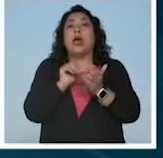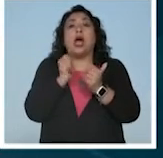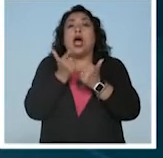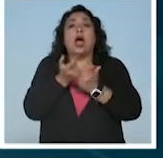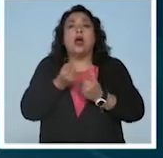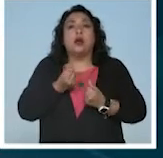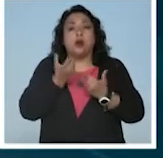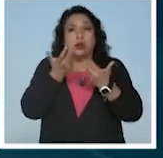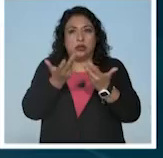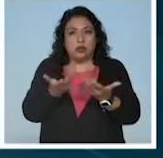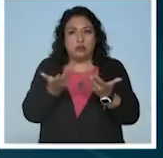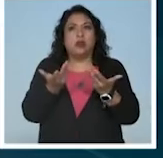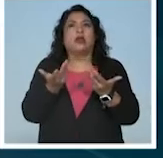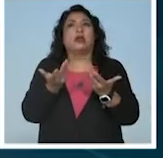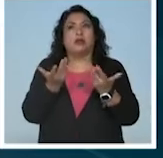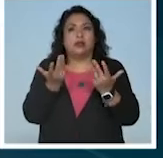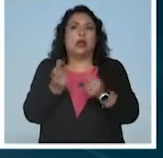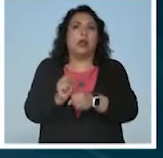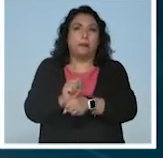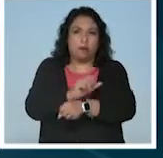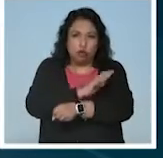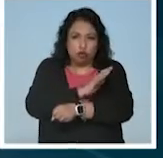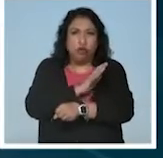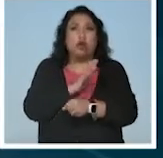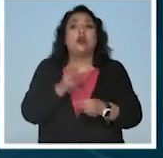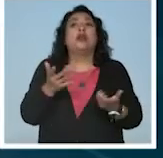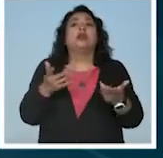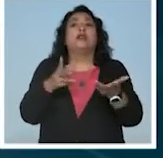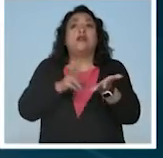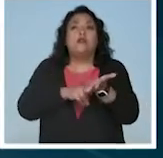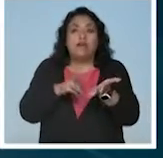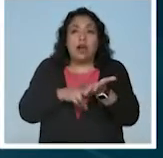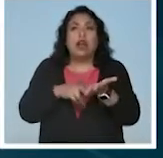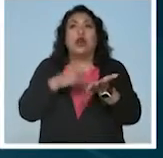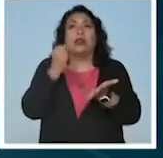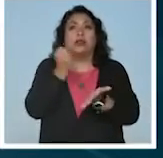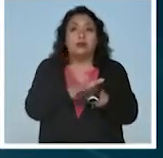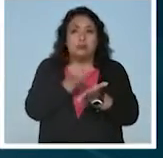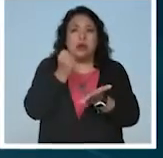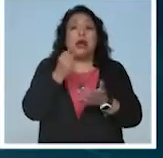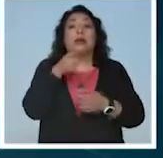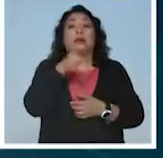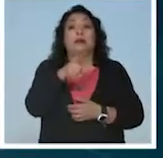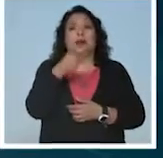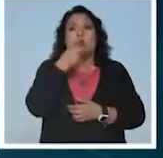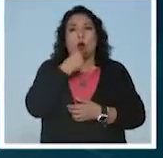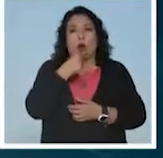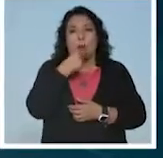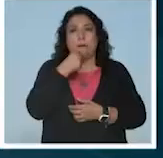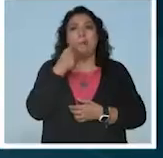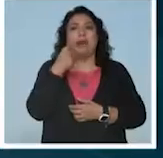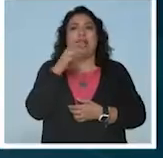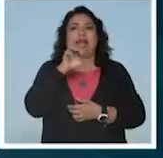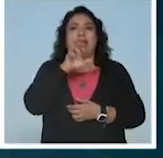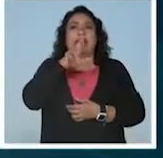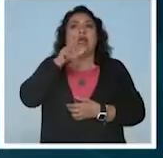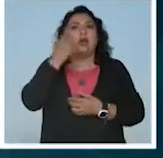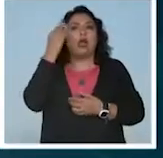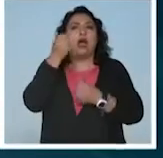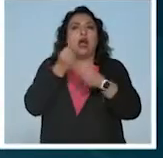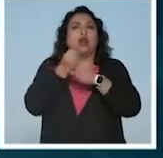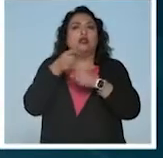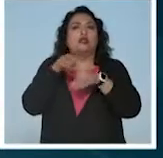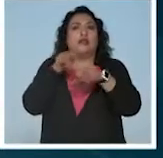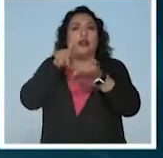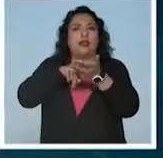algo así que expresan una emoción y sigue expresando los valores de una marca y nar castillo lleva ya varios años trabajando para volkswagen